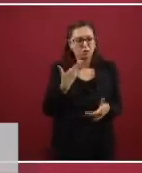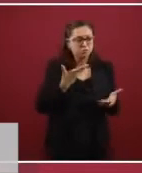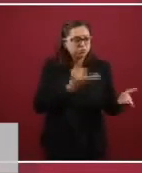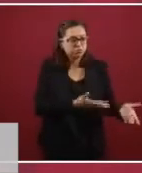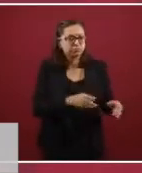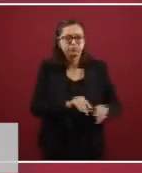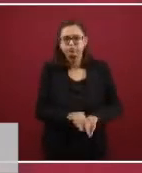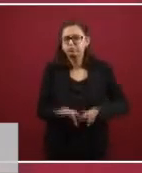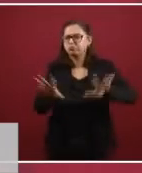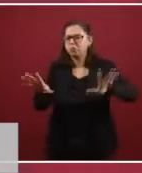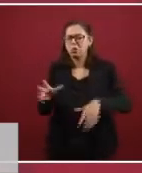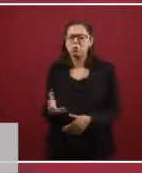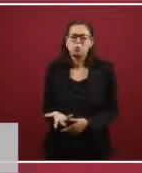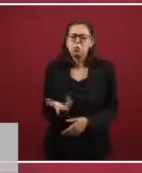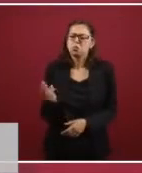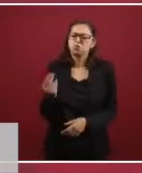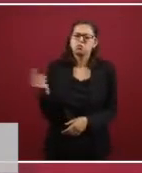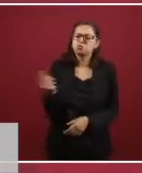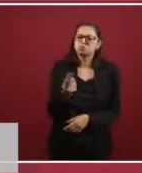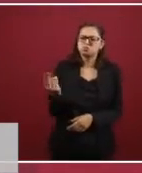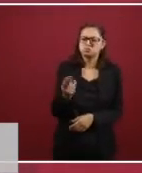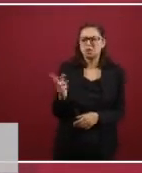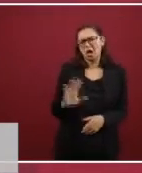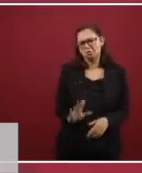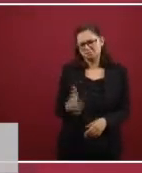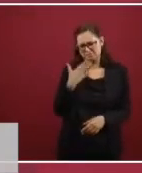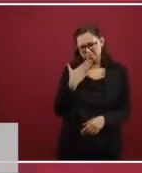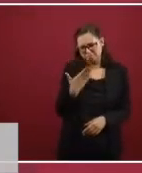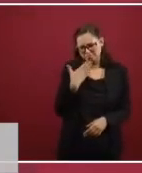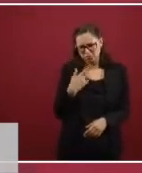Este fin de semana visitará Chiapas y Tabasco.